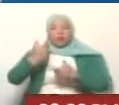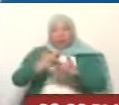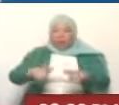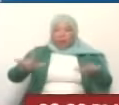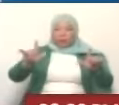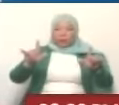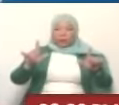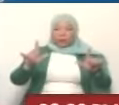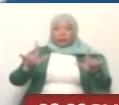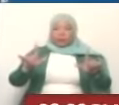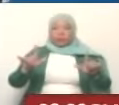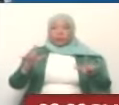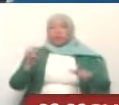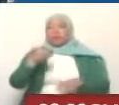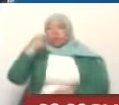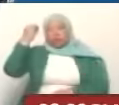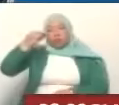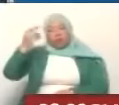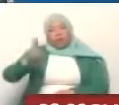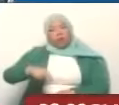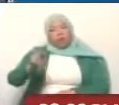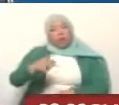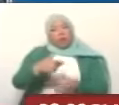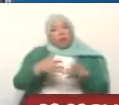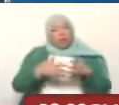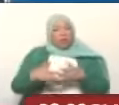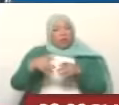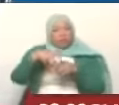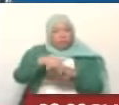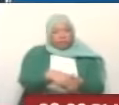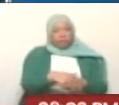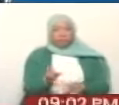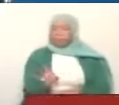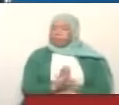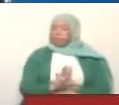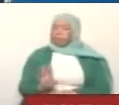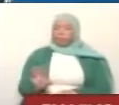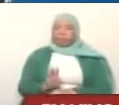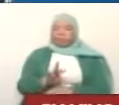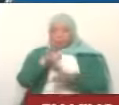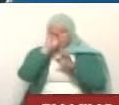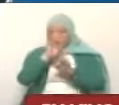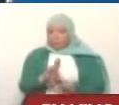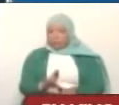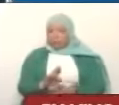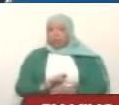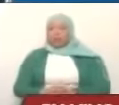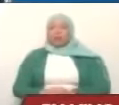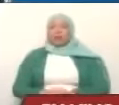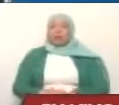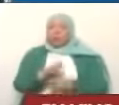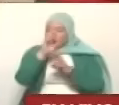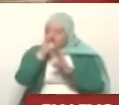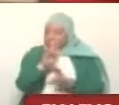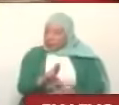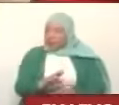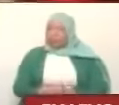libres y no creemos en ustedes, imperialismo. Así que respeten, compadre,